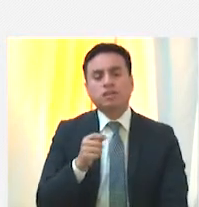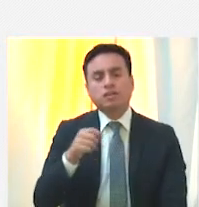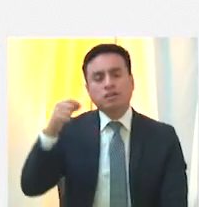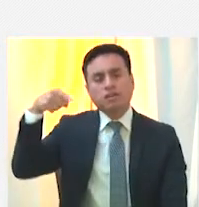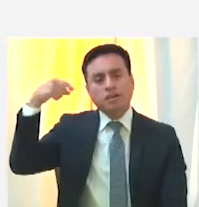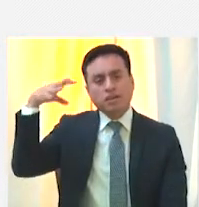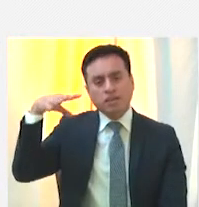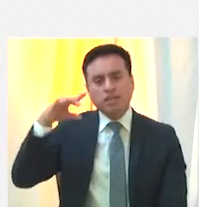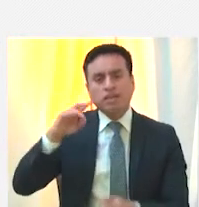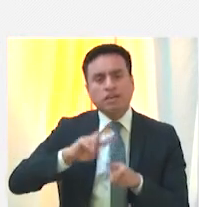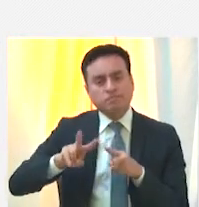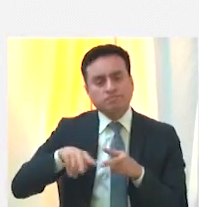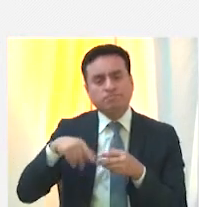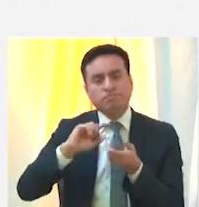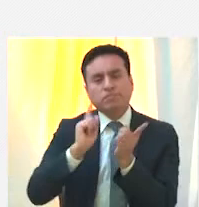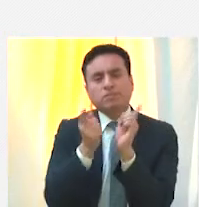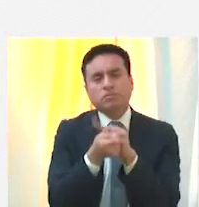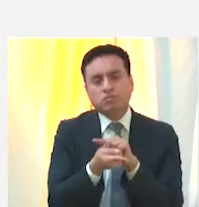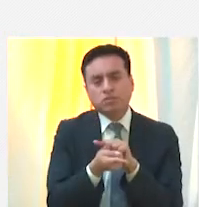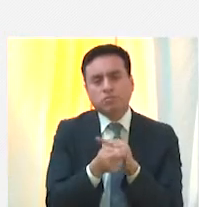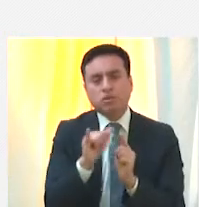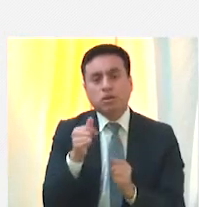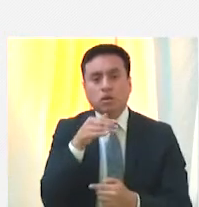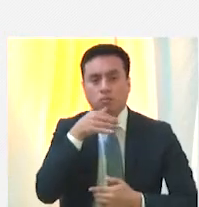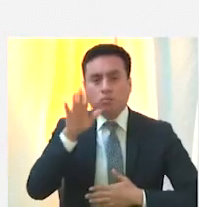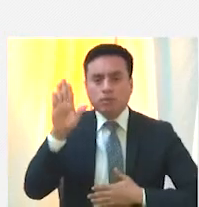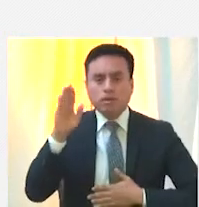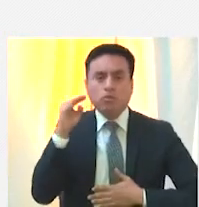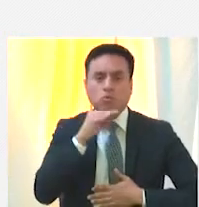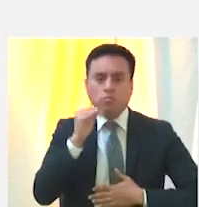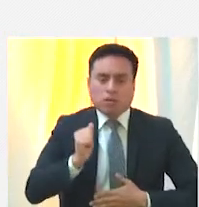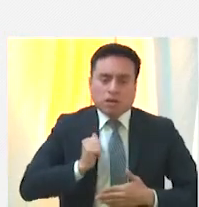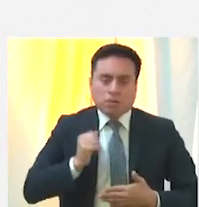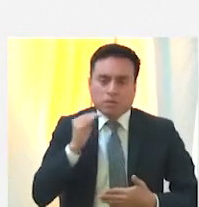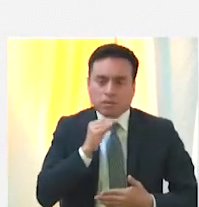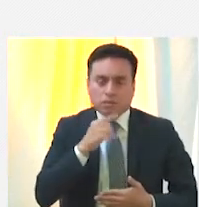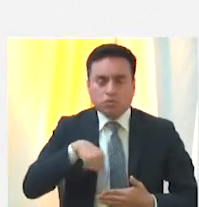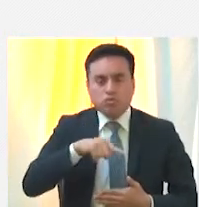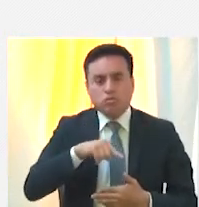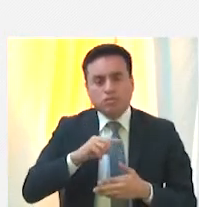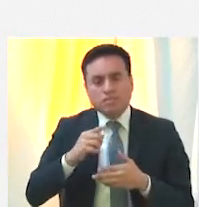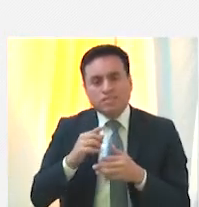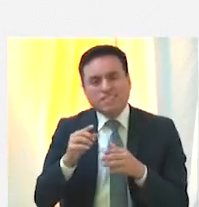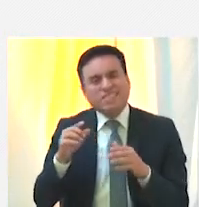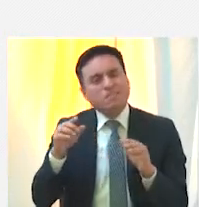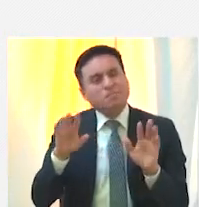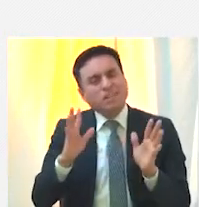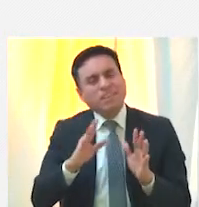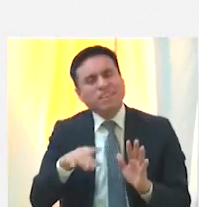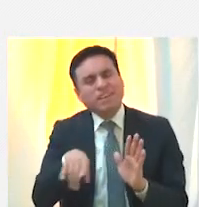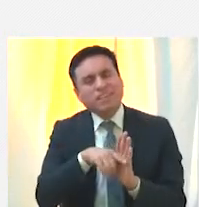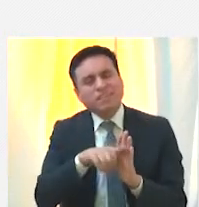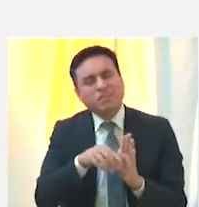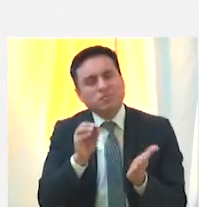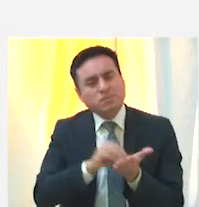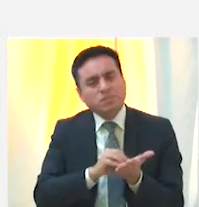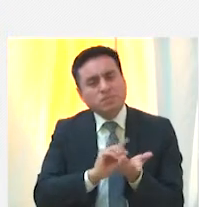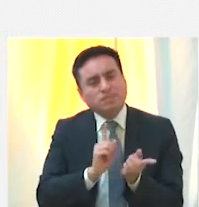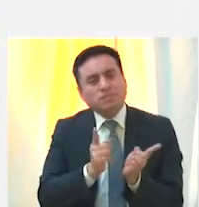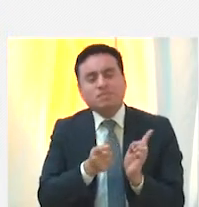y eso hace que sus promesas se estén cumpliendo más rápidamente, y por lo tanto estamos saliendo de esa parte altamente